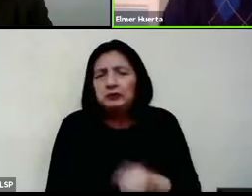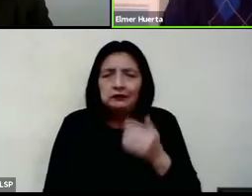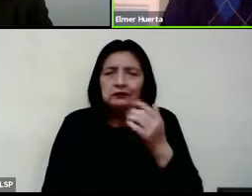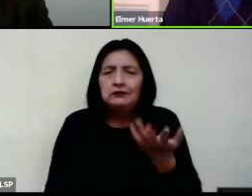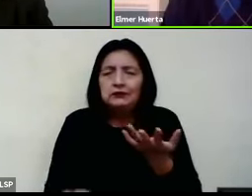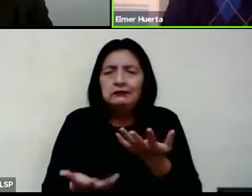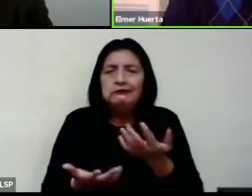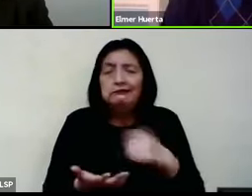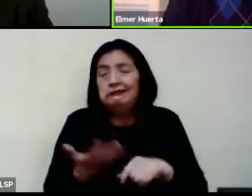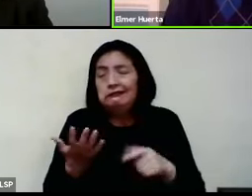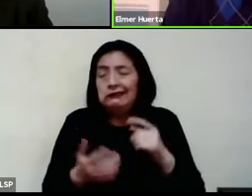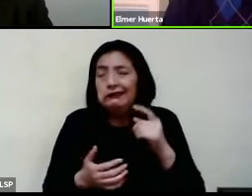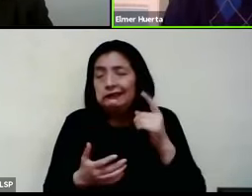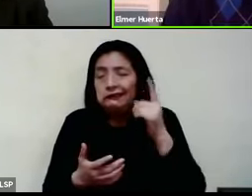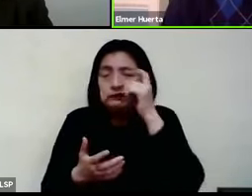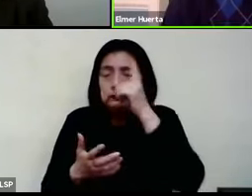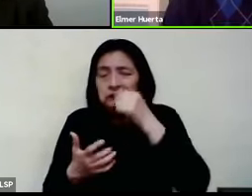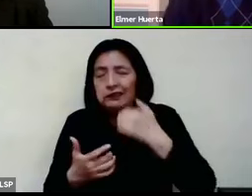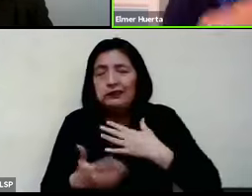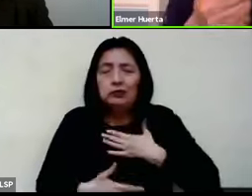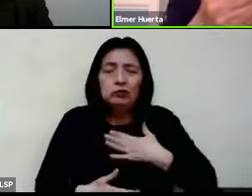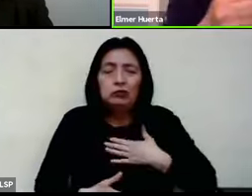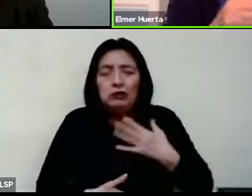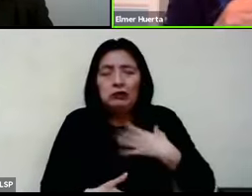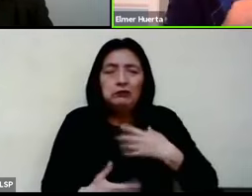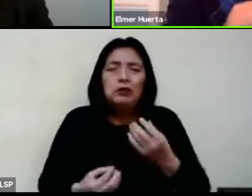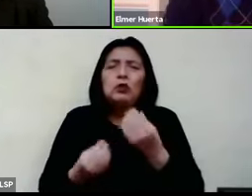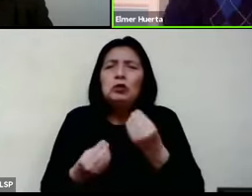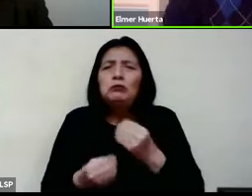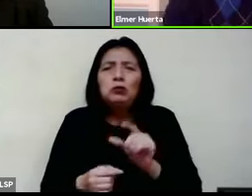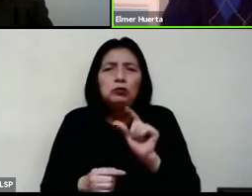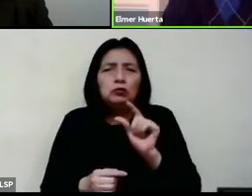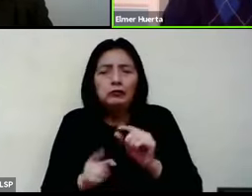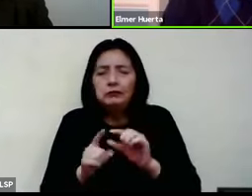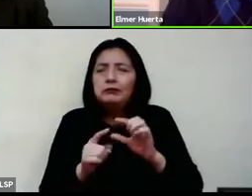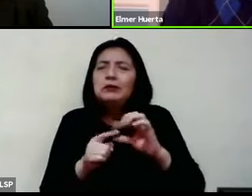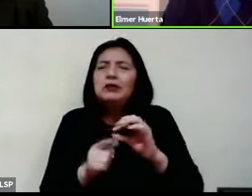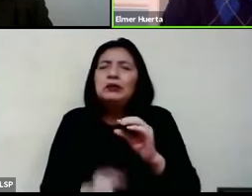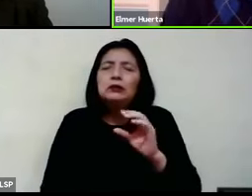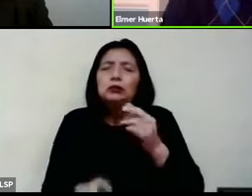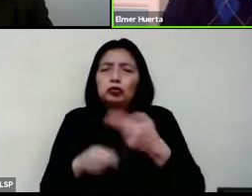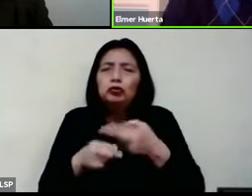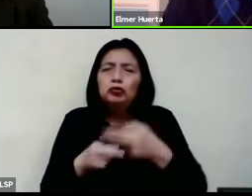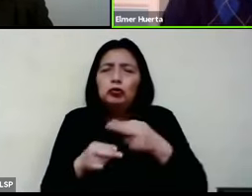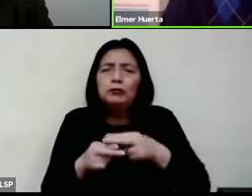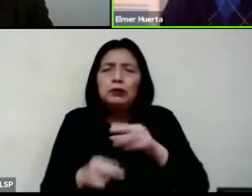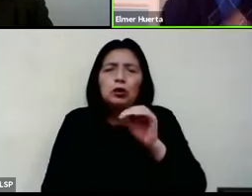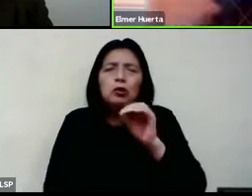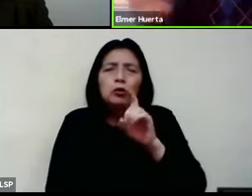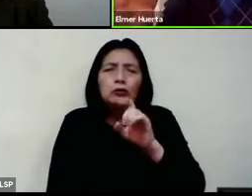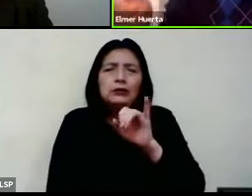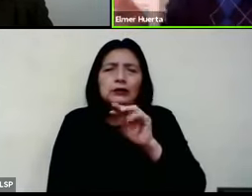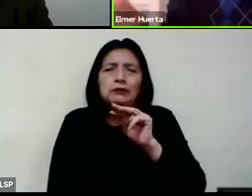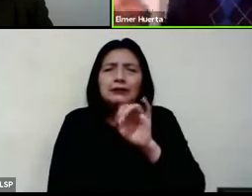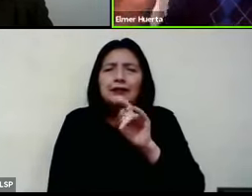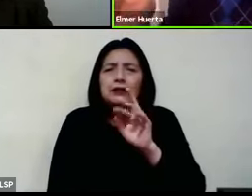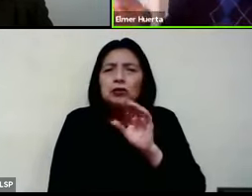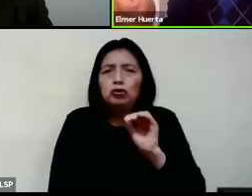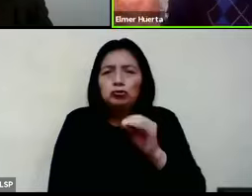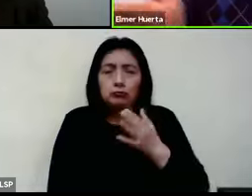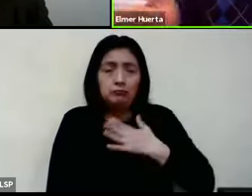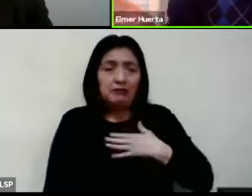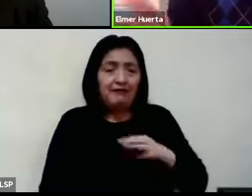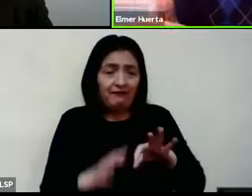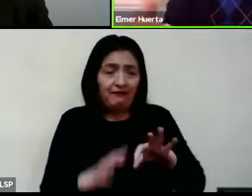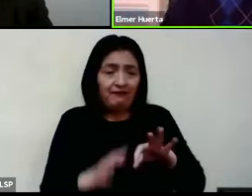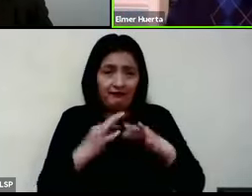esta complicación? Muy fácil, con un simple aparatito que se llama el oxímetro de pulso. Entonces, si mi familia